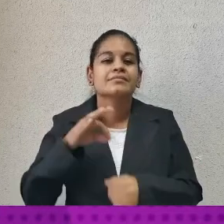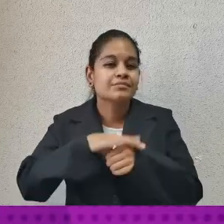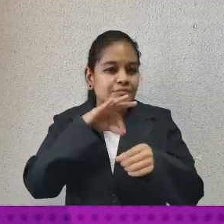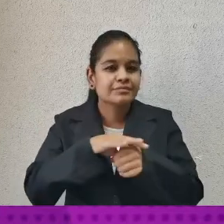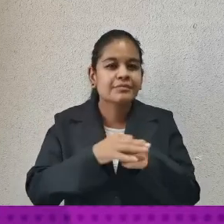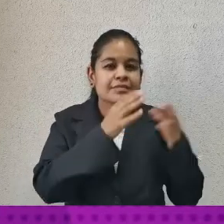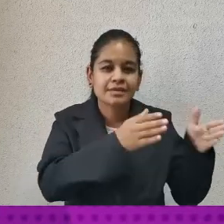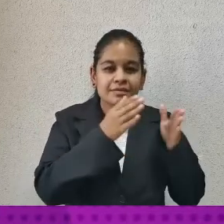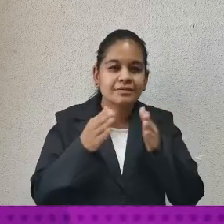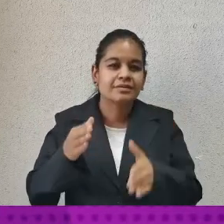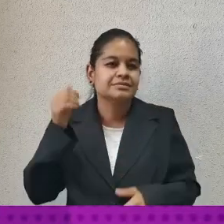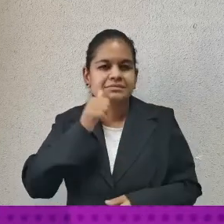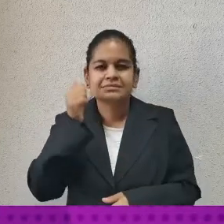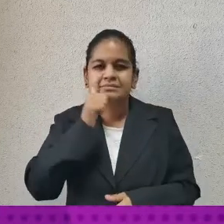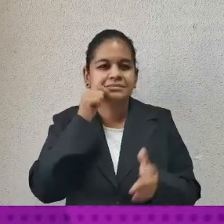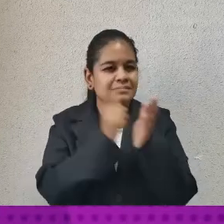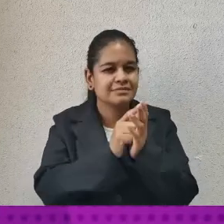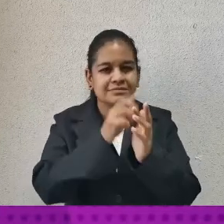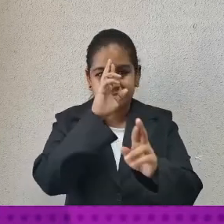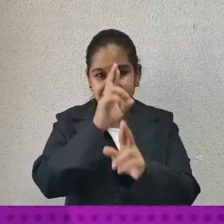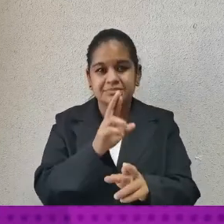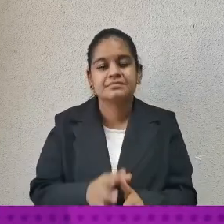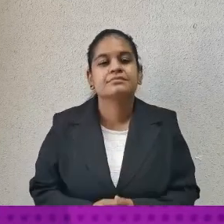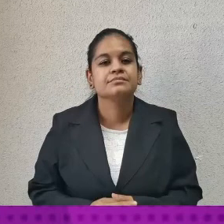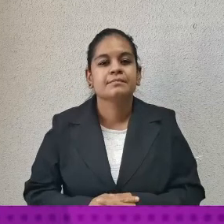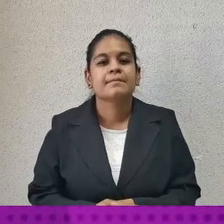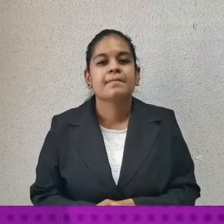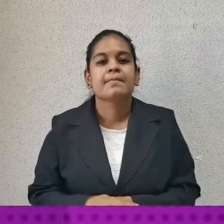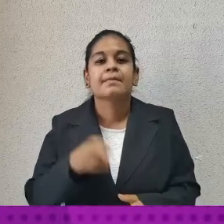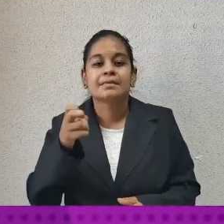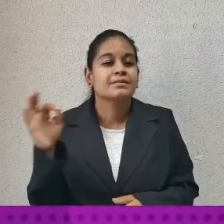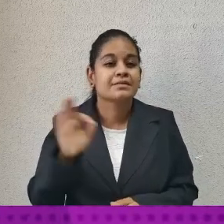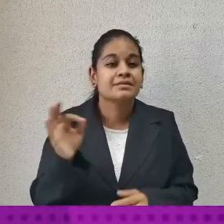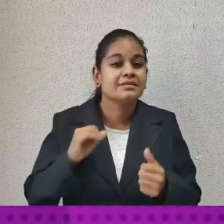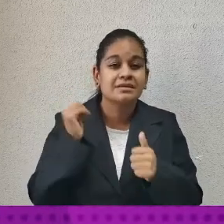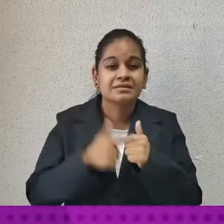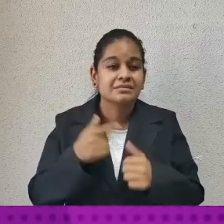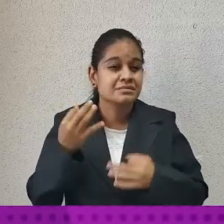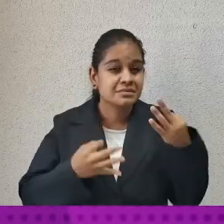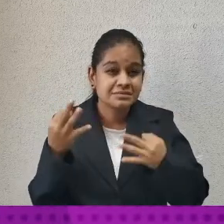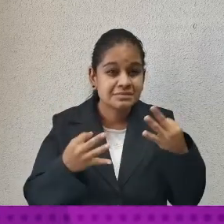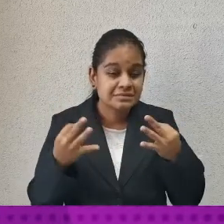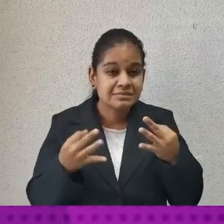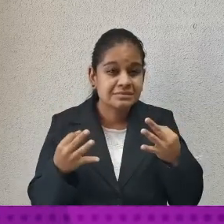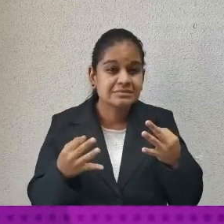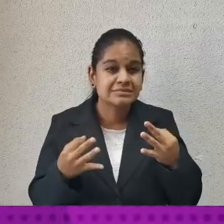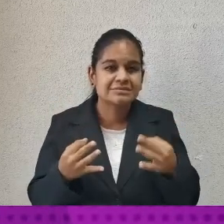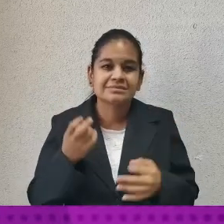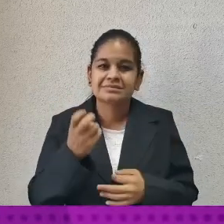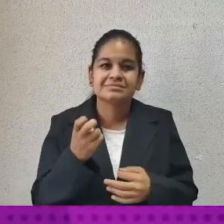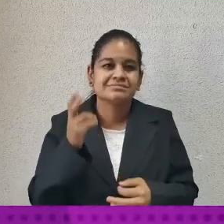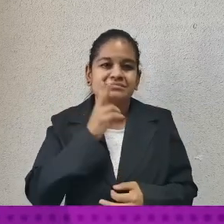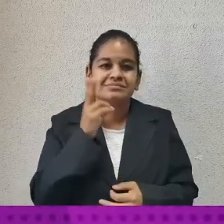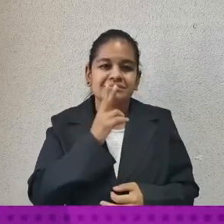la ley y a la Constitución, y que también esta última fase jurisdiccional, si es que se llegara a presentar, porque como ya hemos dicho,